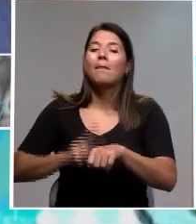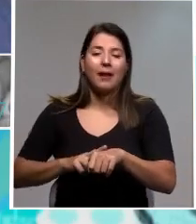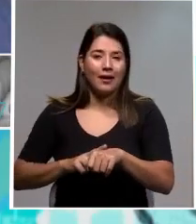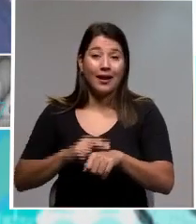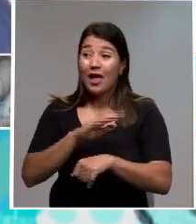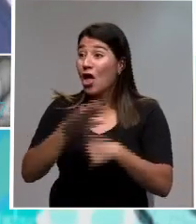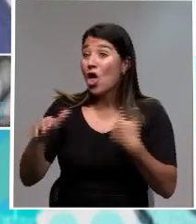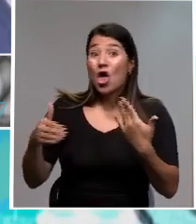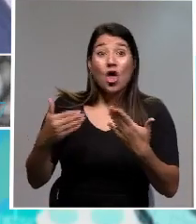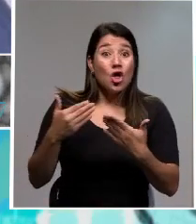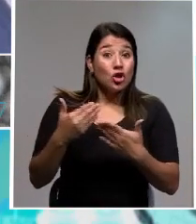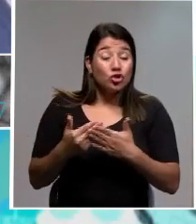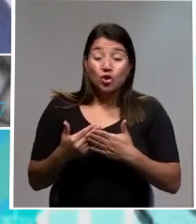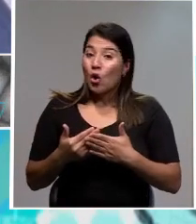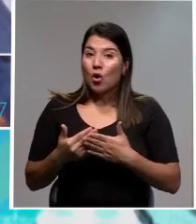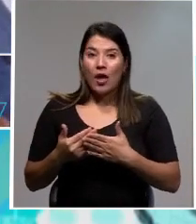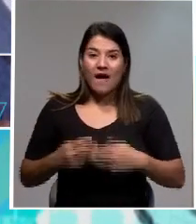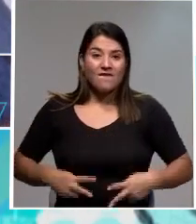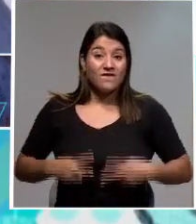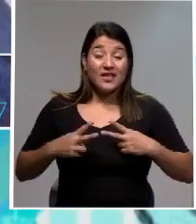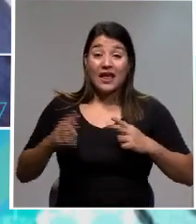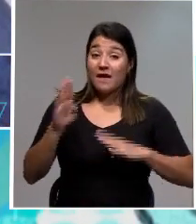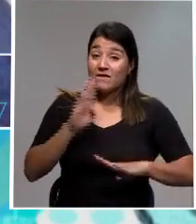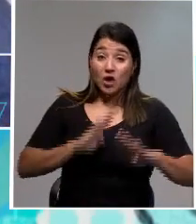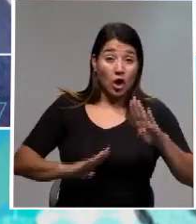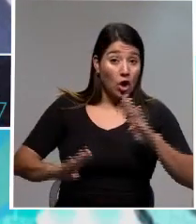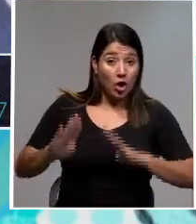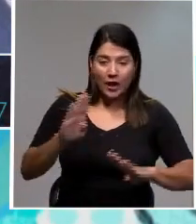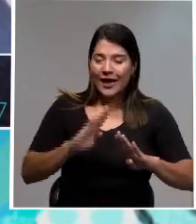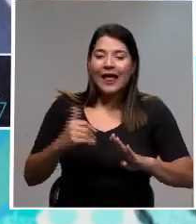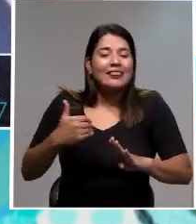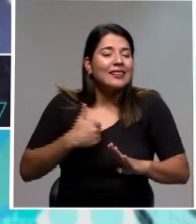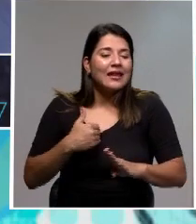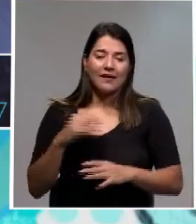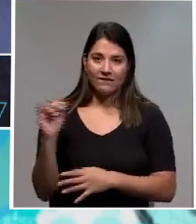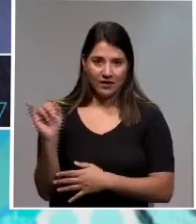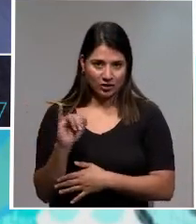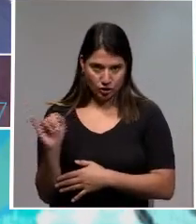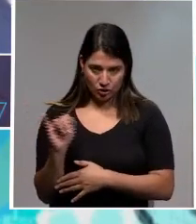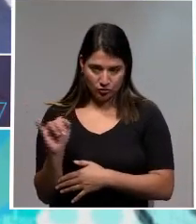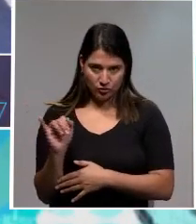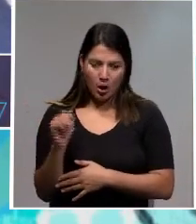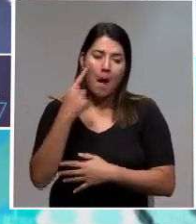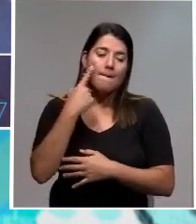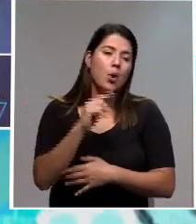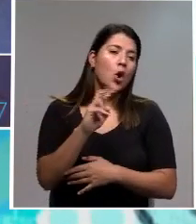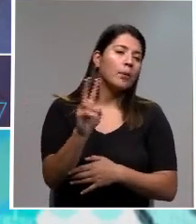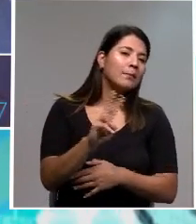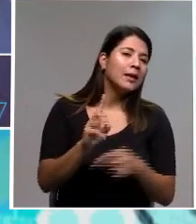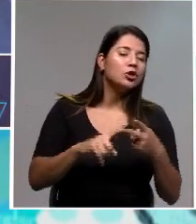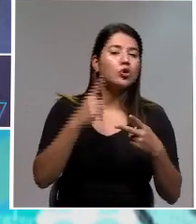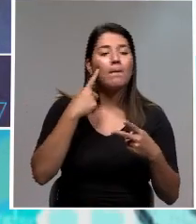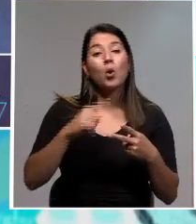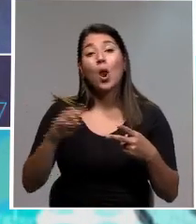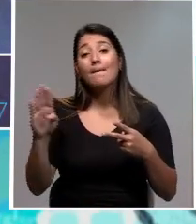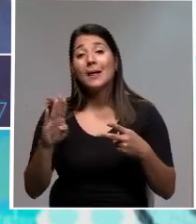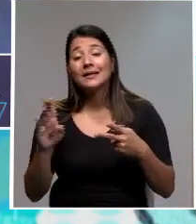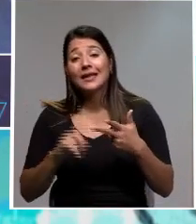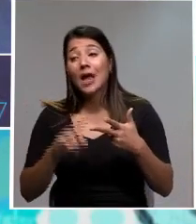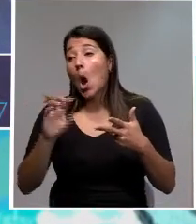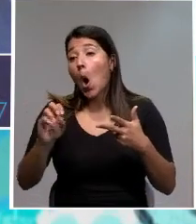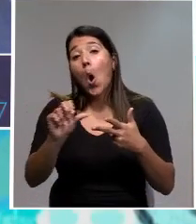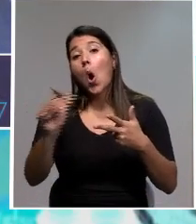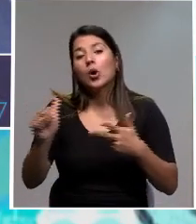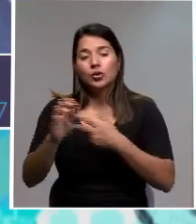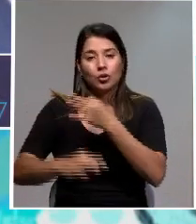especies biológicas, sin excepción, sufren infecciones, ya sea por virus, por bacterias o por otros